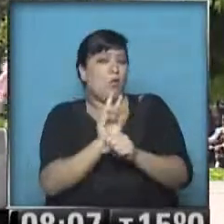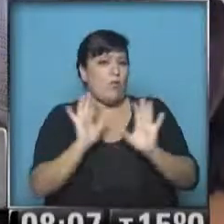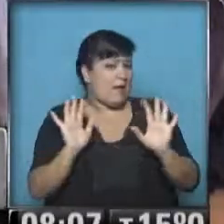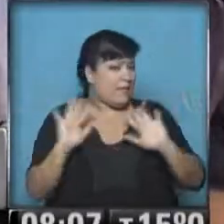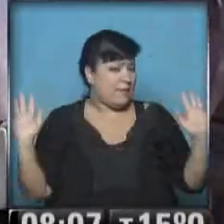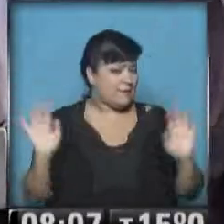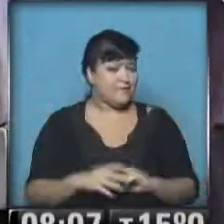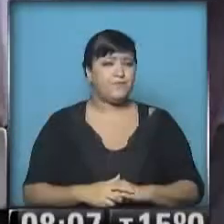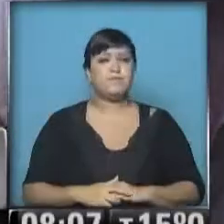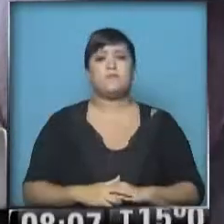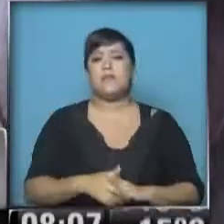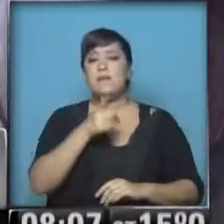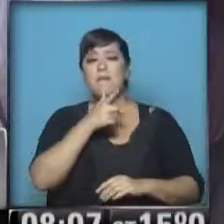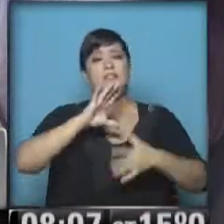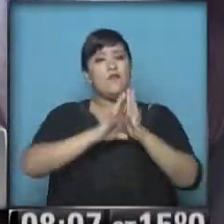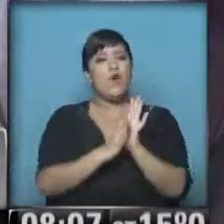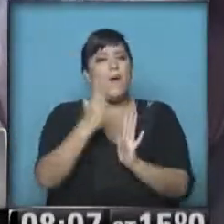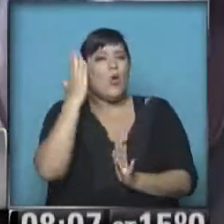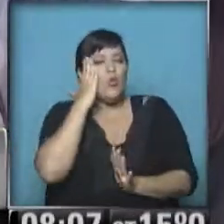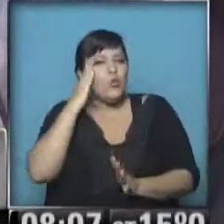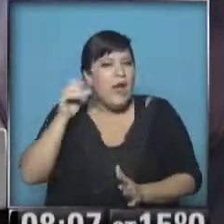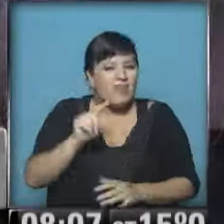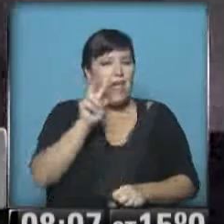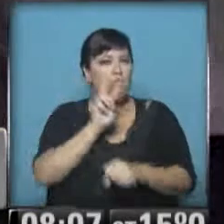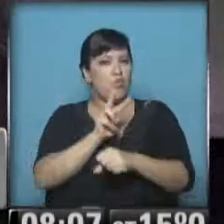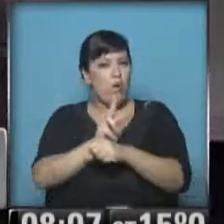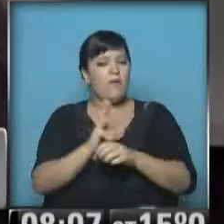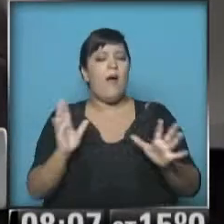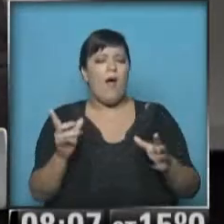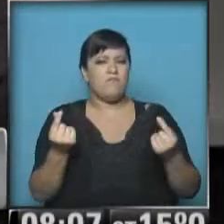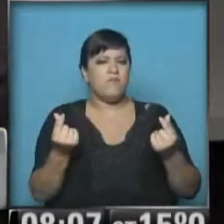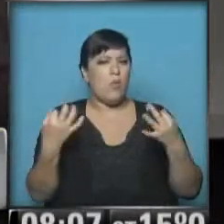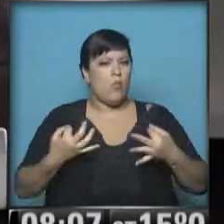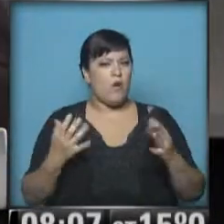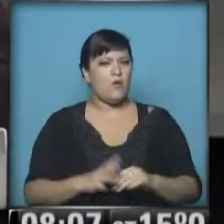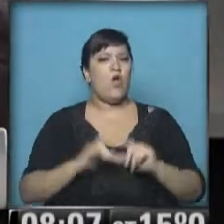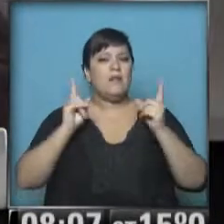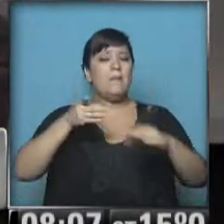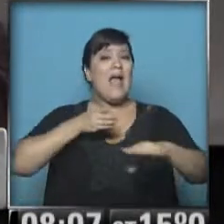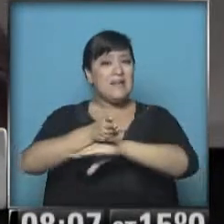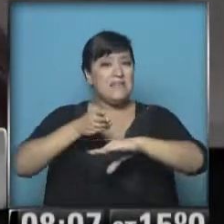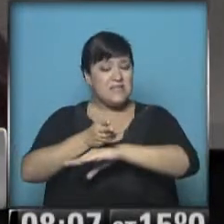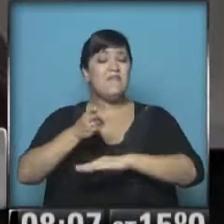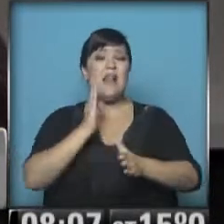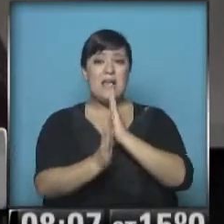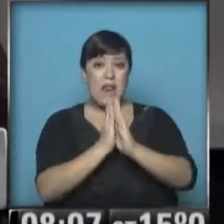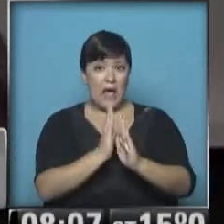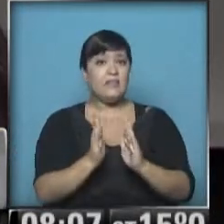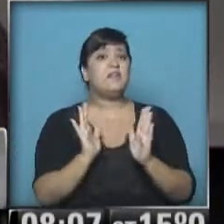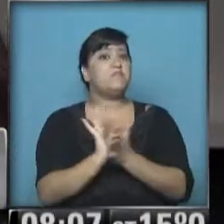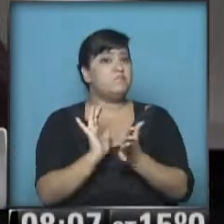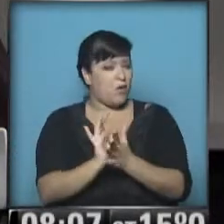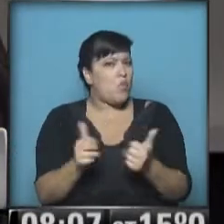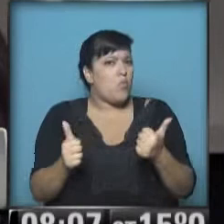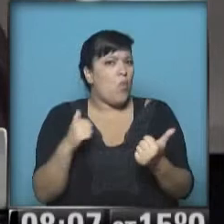que instalar esta cultura de la prevención es algo siempre muy válido, ¿no? Y que sea accesible y gratuito es una